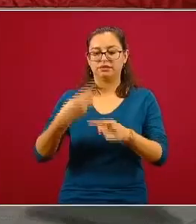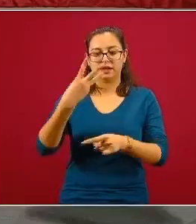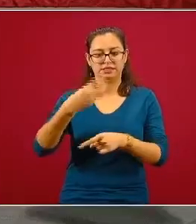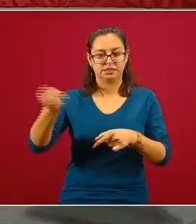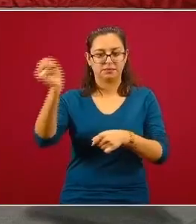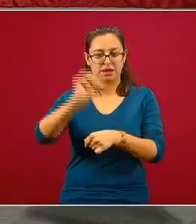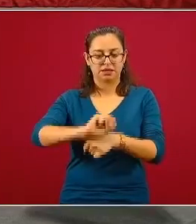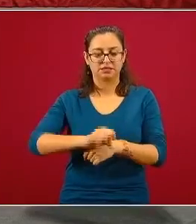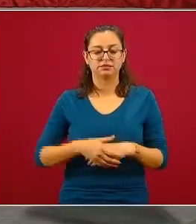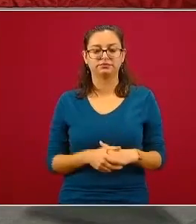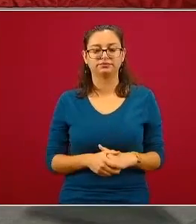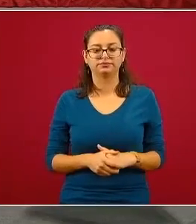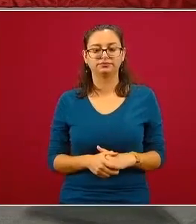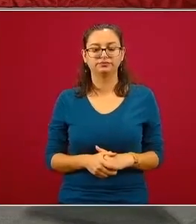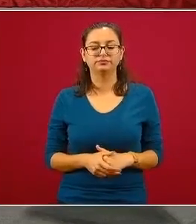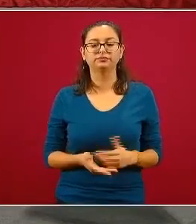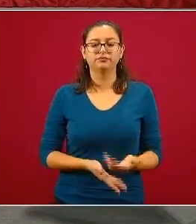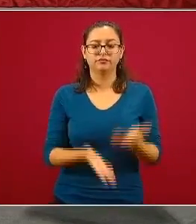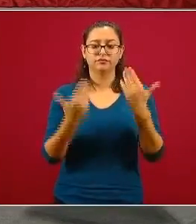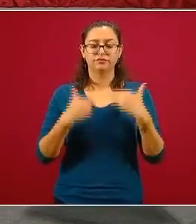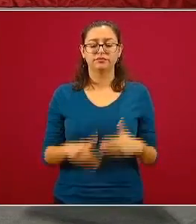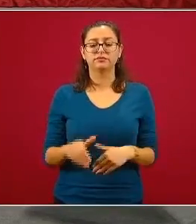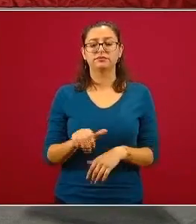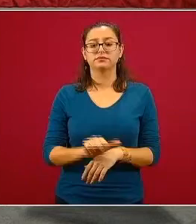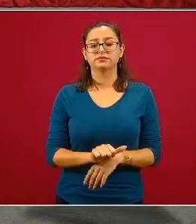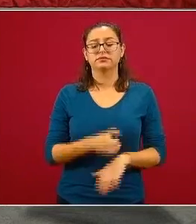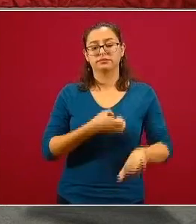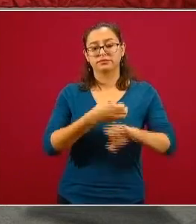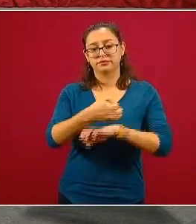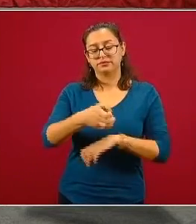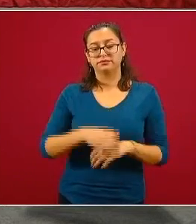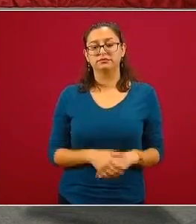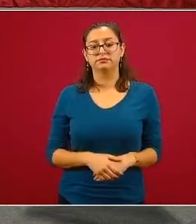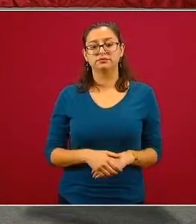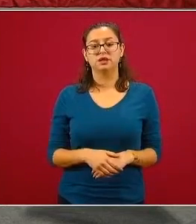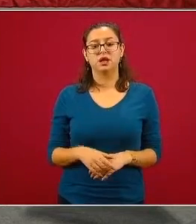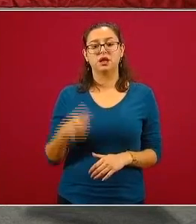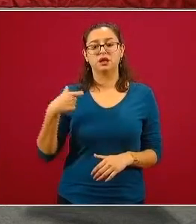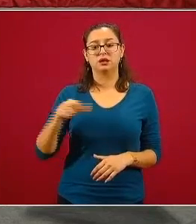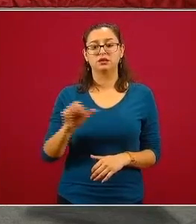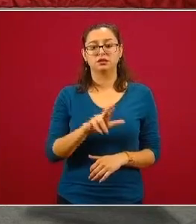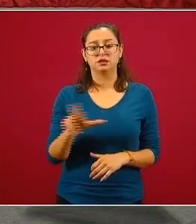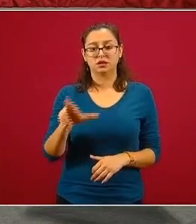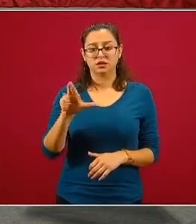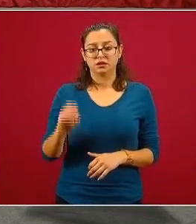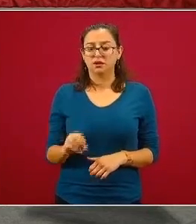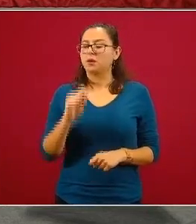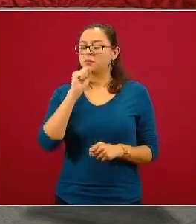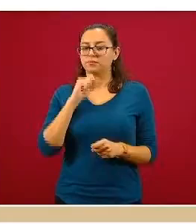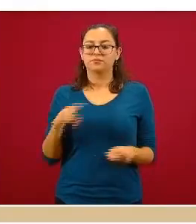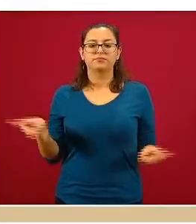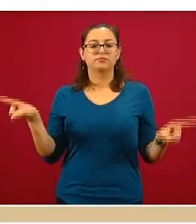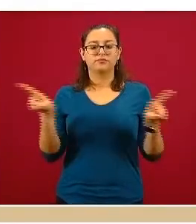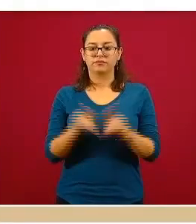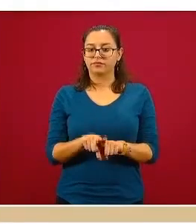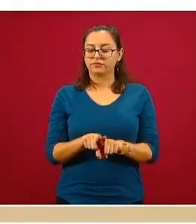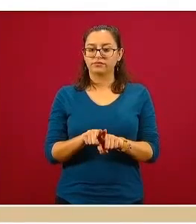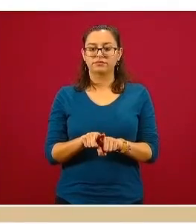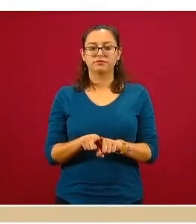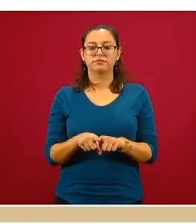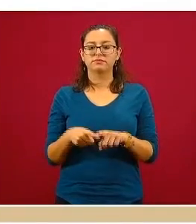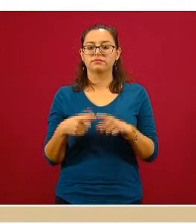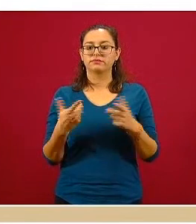2 y casi ya 3 semanas. Veamos la siguiente entidad federativa de la península. Aquí tenemos a Quintana Roo. Igual, Quintana Roo, una